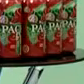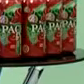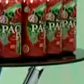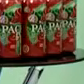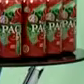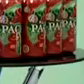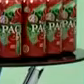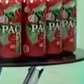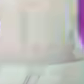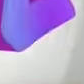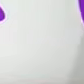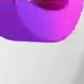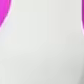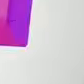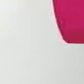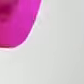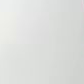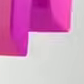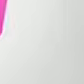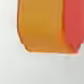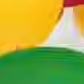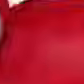Adelante.